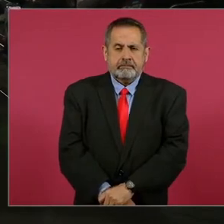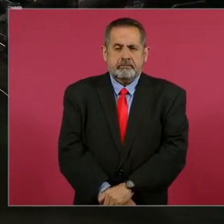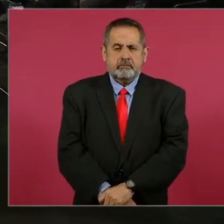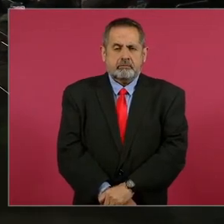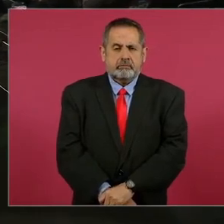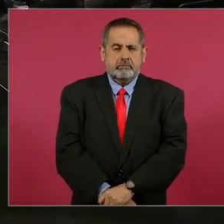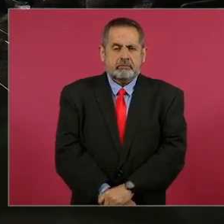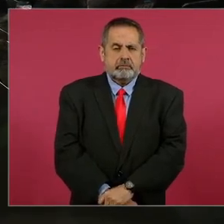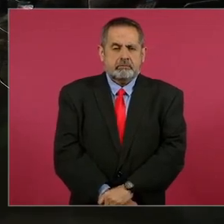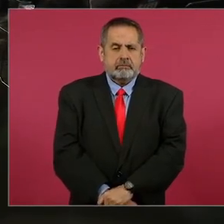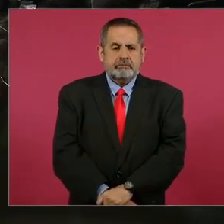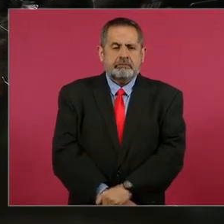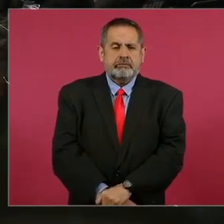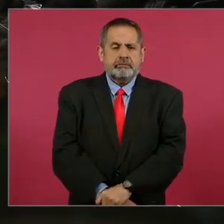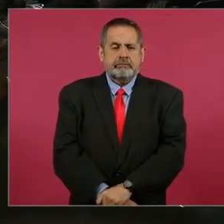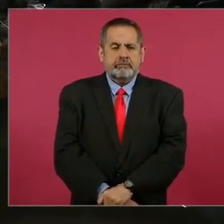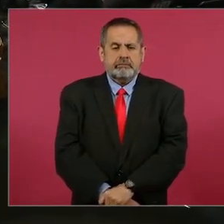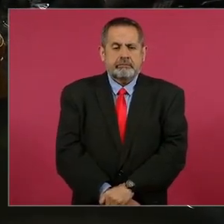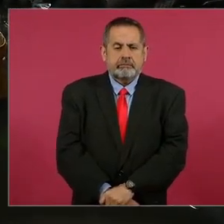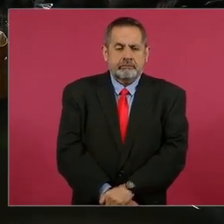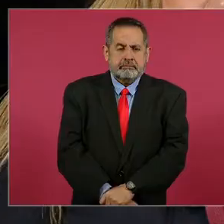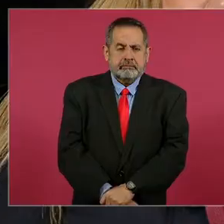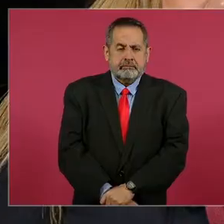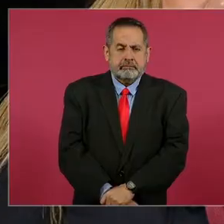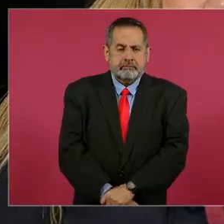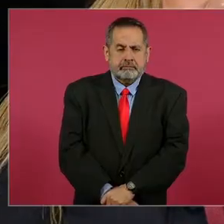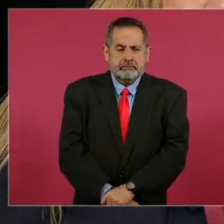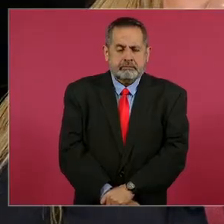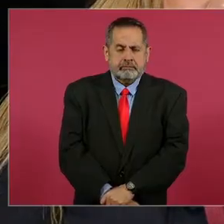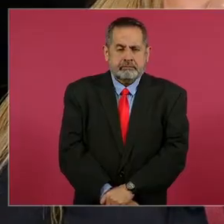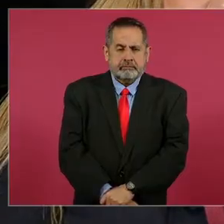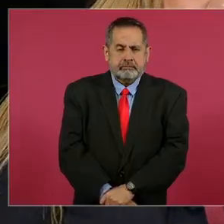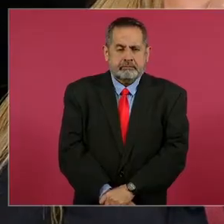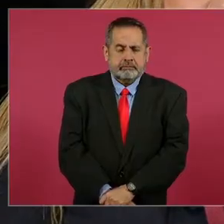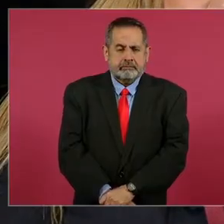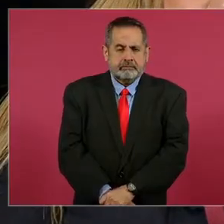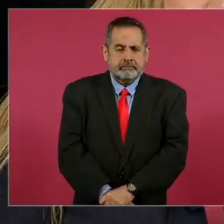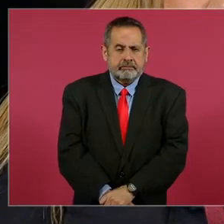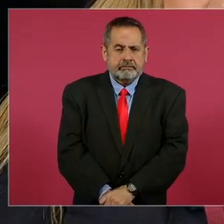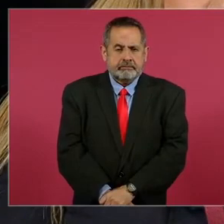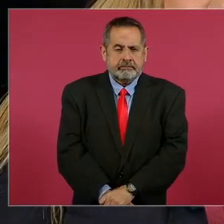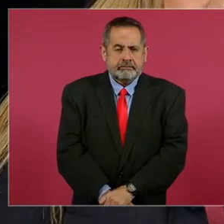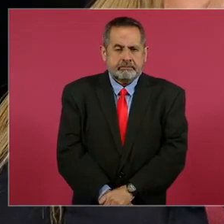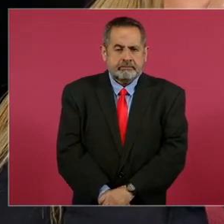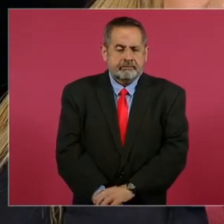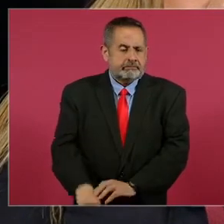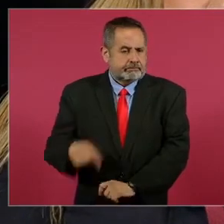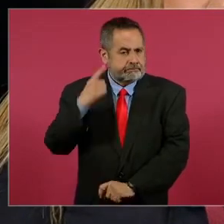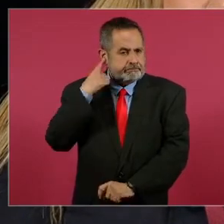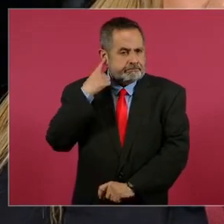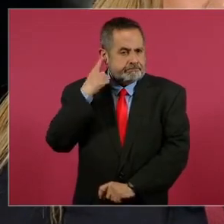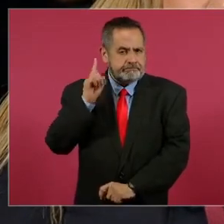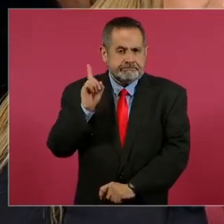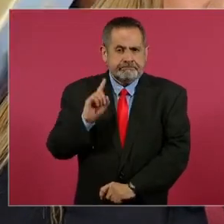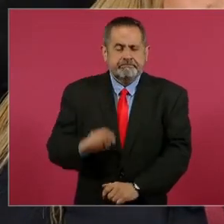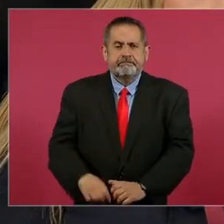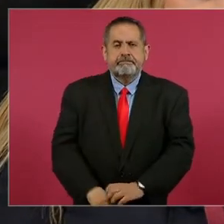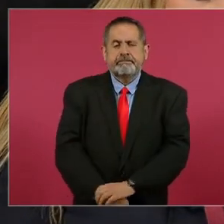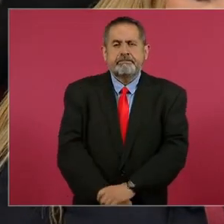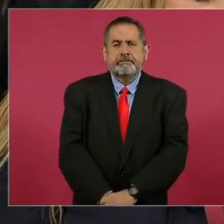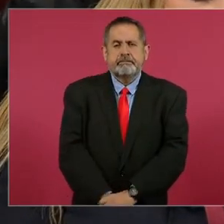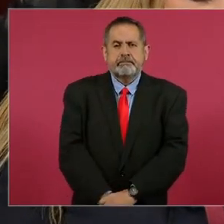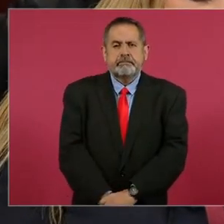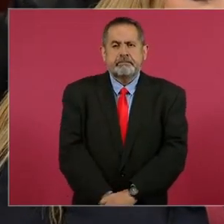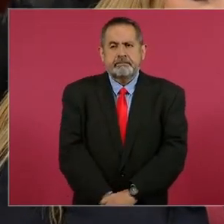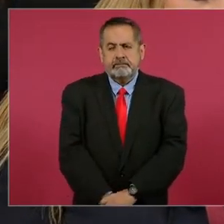hace referente al tema de las mascotas, pero es indignante que haya una ciudad de mascotas y que no haya